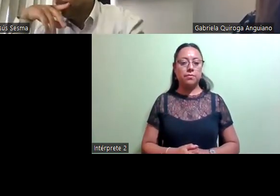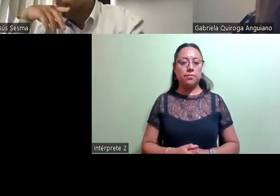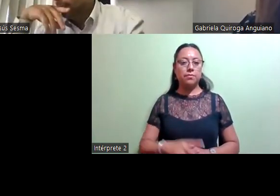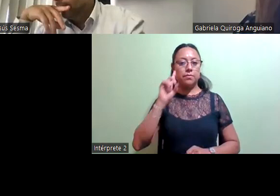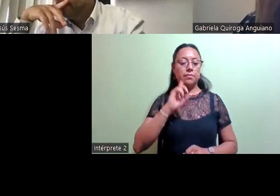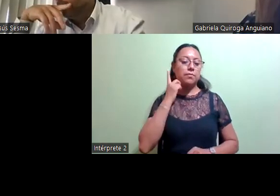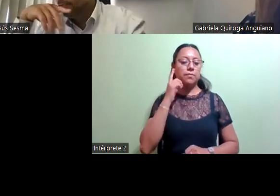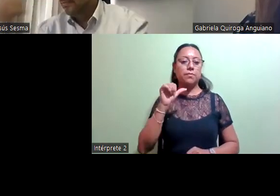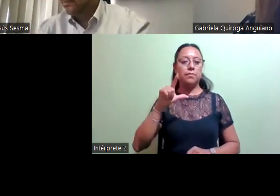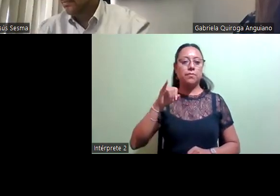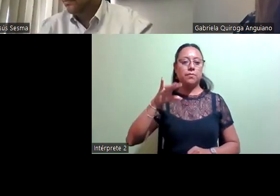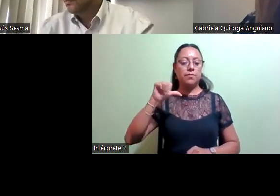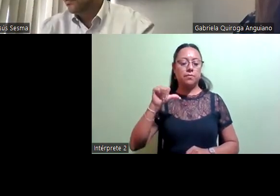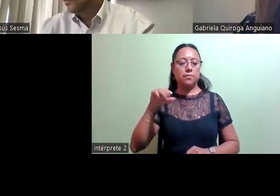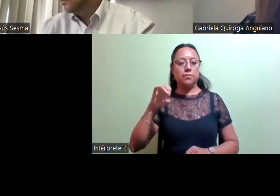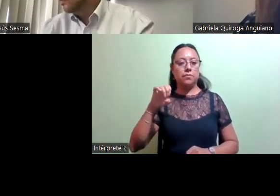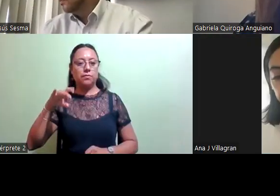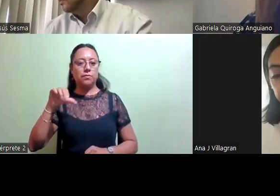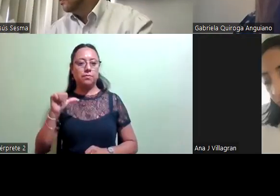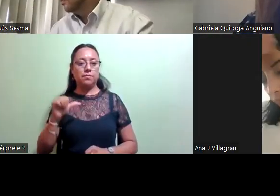Diputada Alicia Medina Hernández.